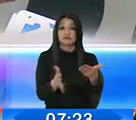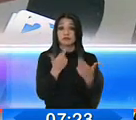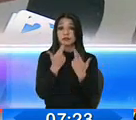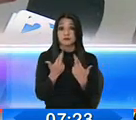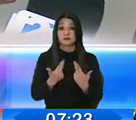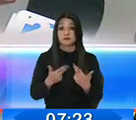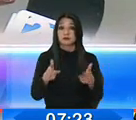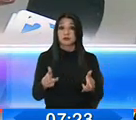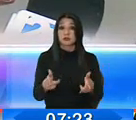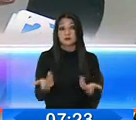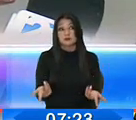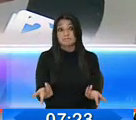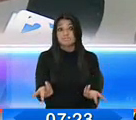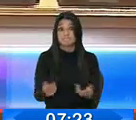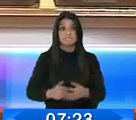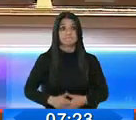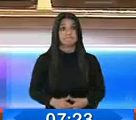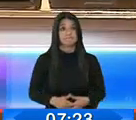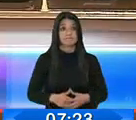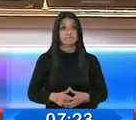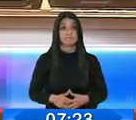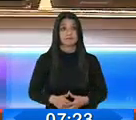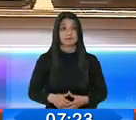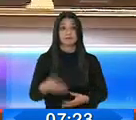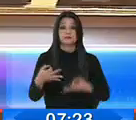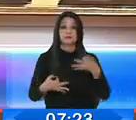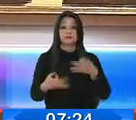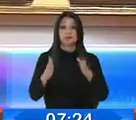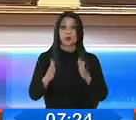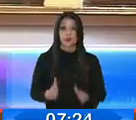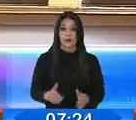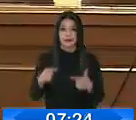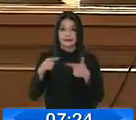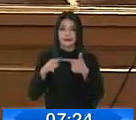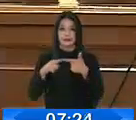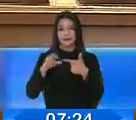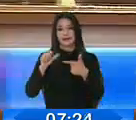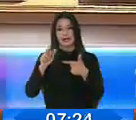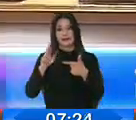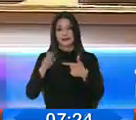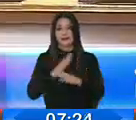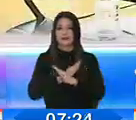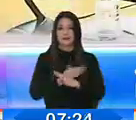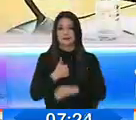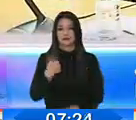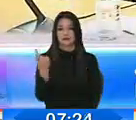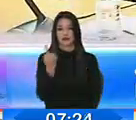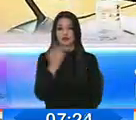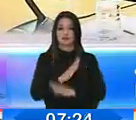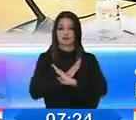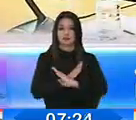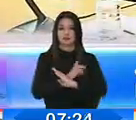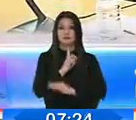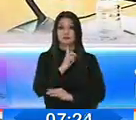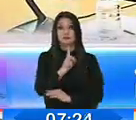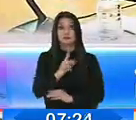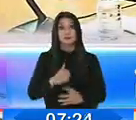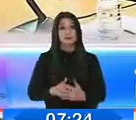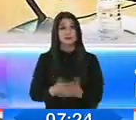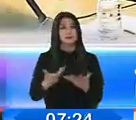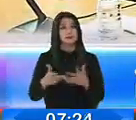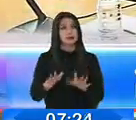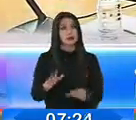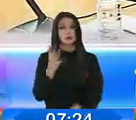respuesta de parte de los accionantes. El juez Aquisela, otro de los recusados, se defendió solo, haciendo caer en cuenta que ya han